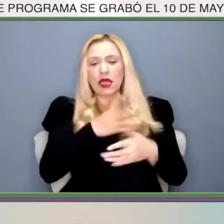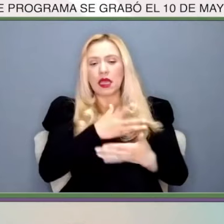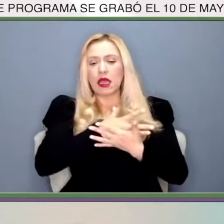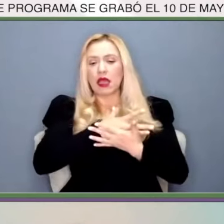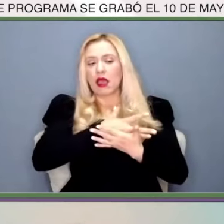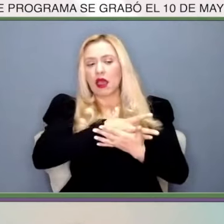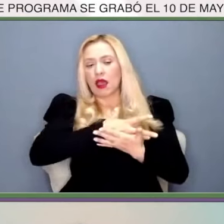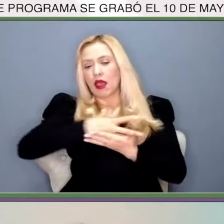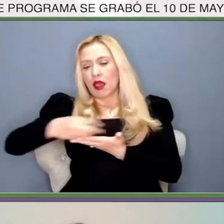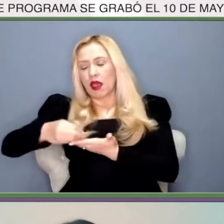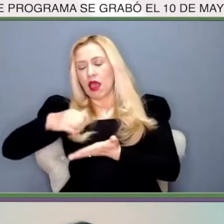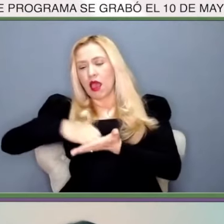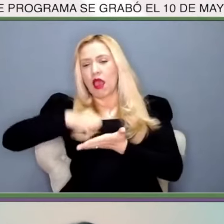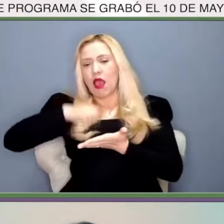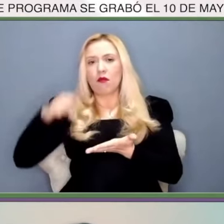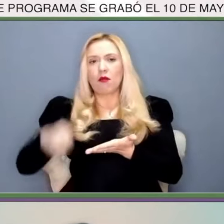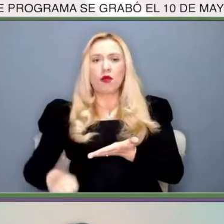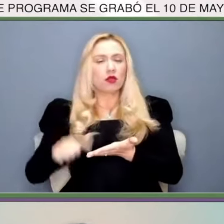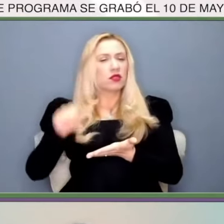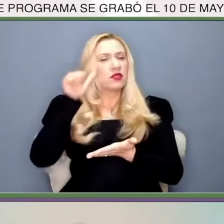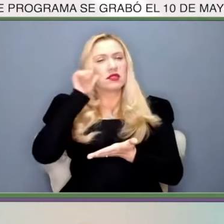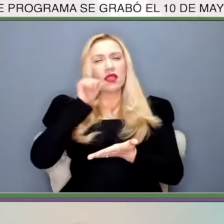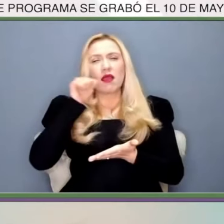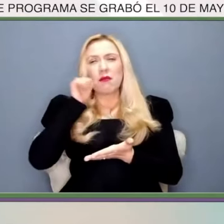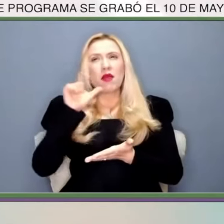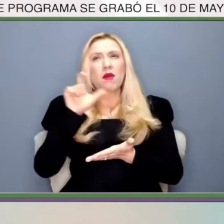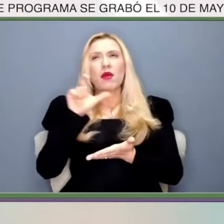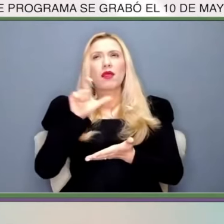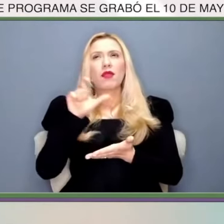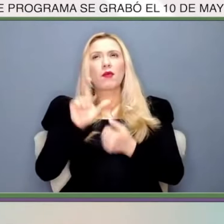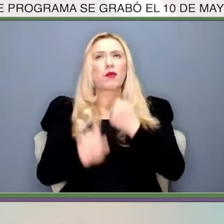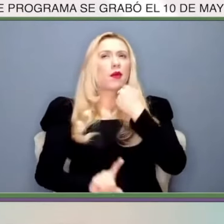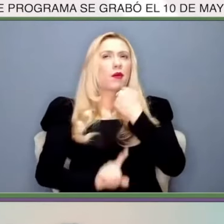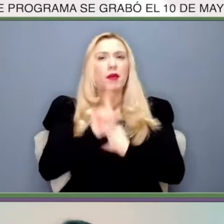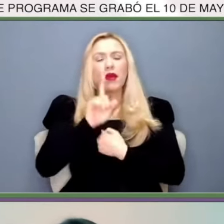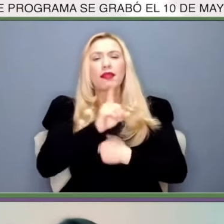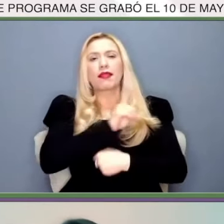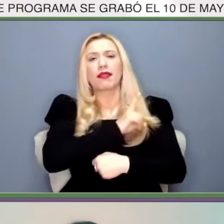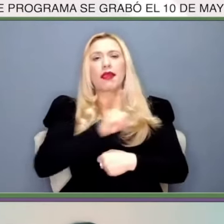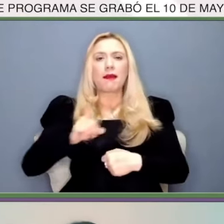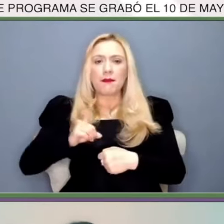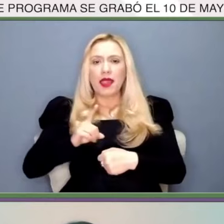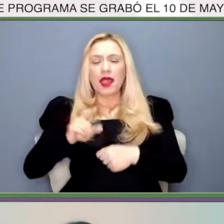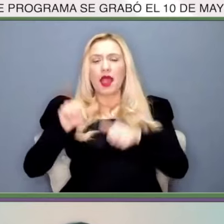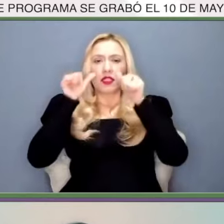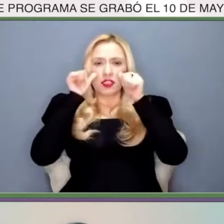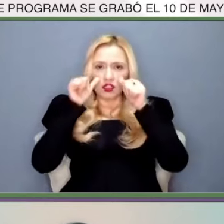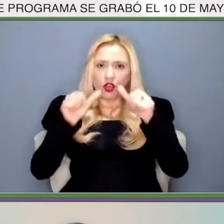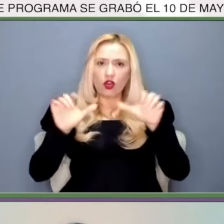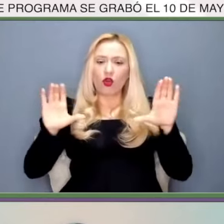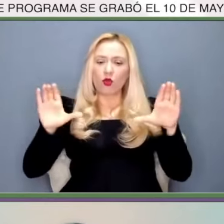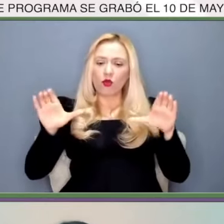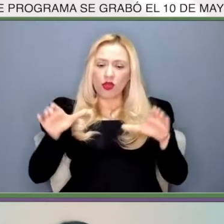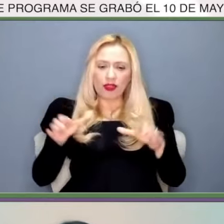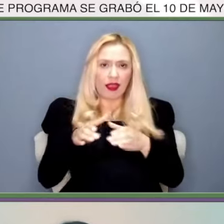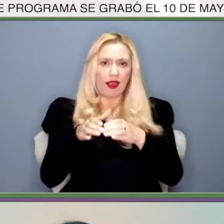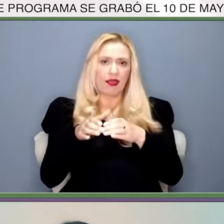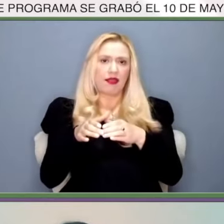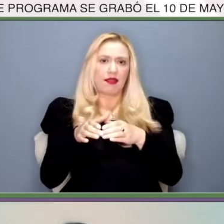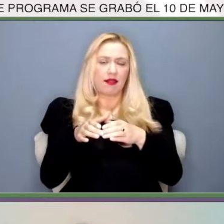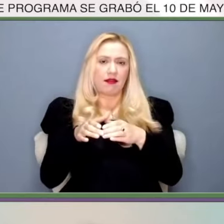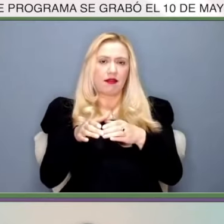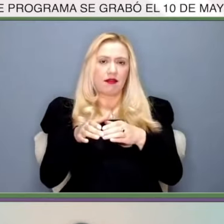entendido que la mejor respuesta ante los retos debe ser de manera social y comunitaria, ¿no? En ese